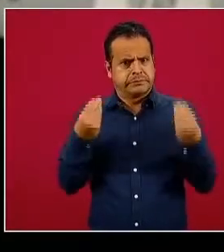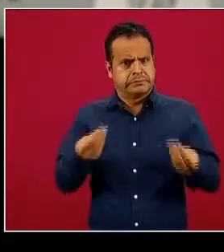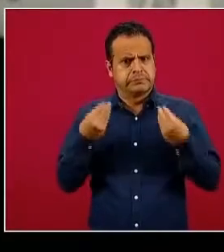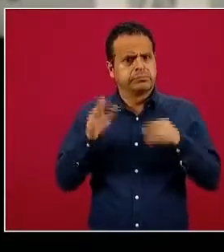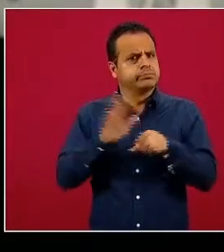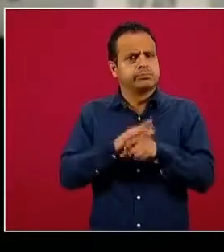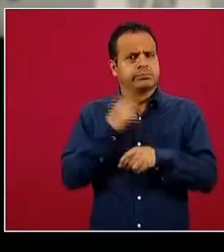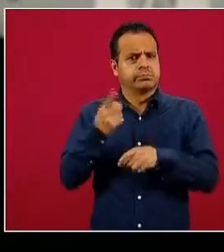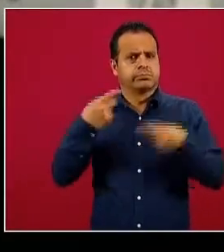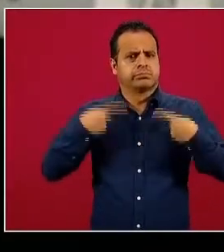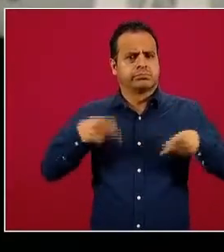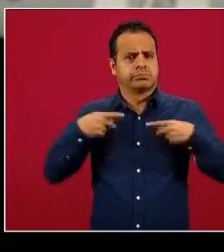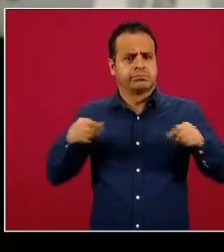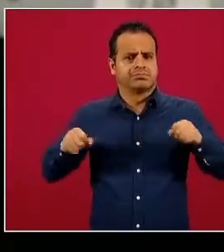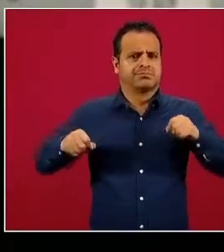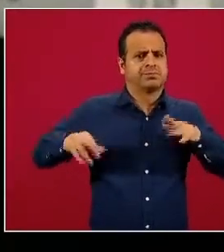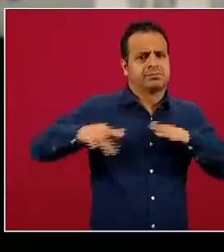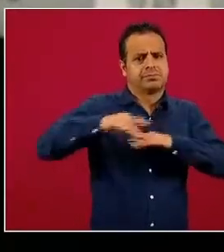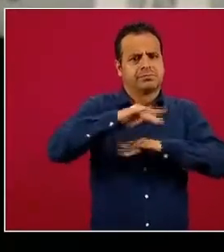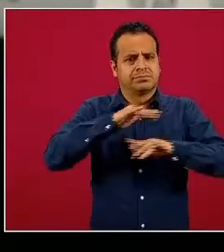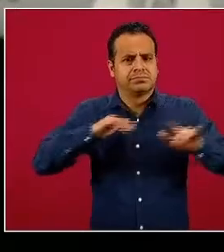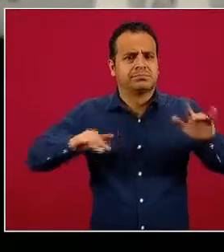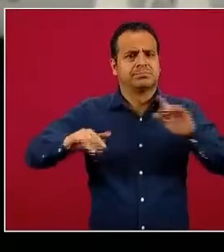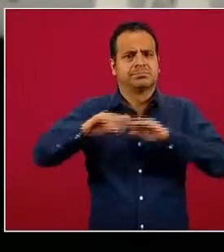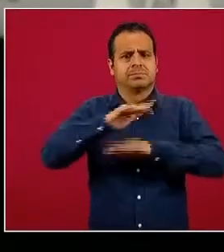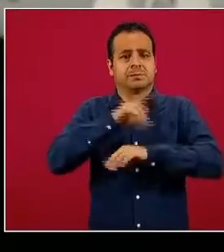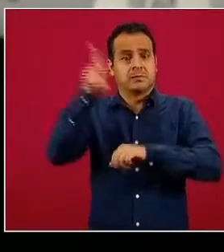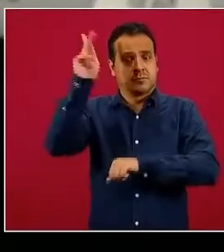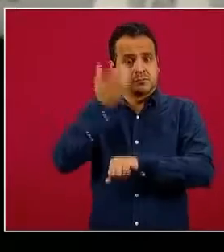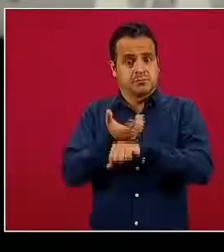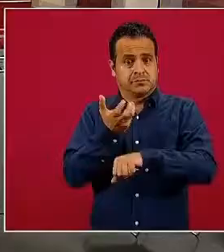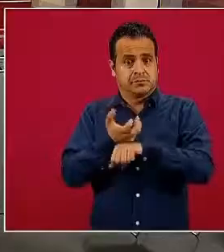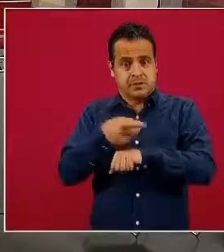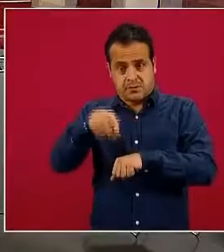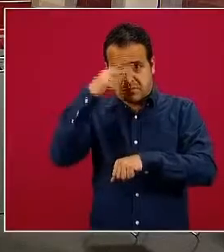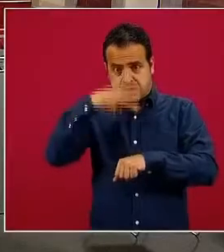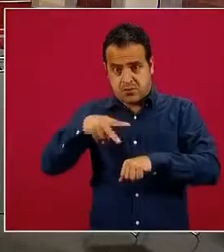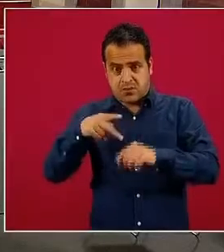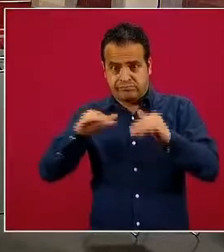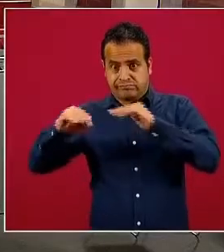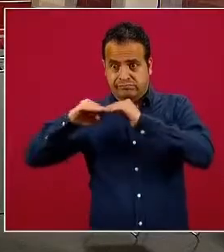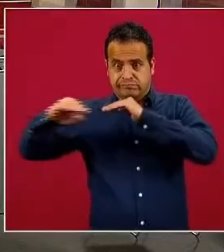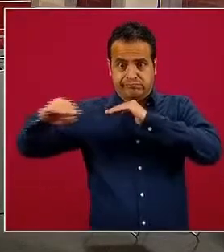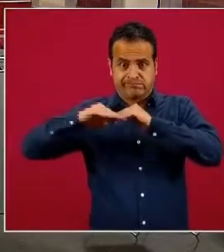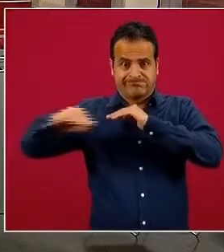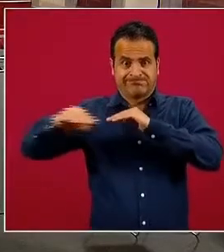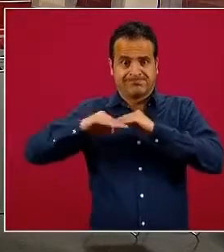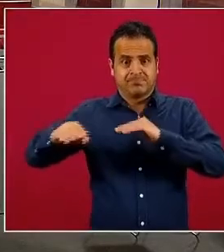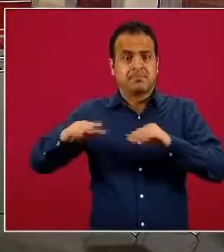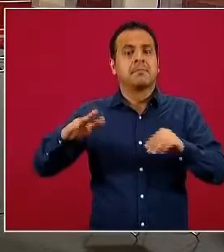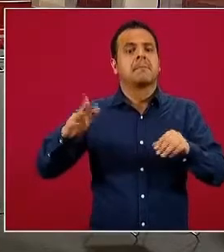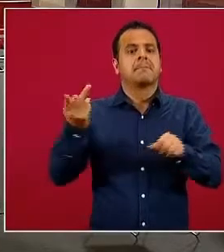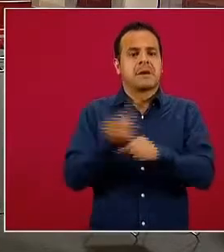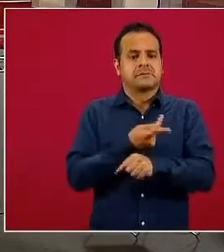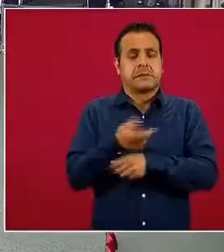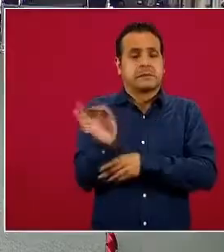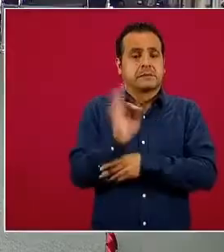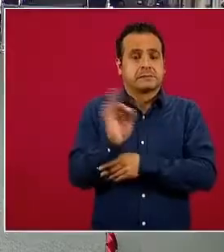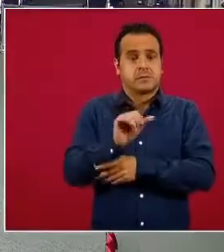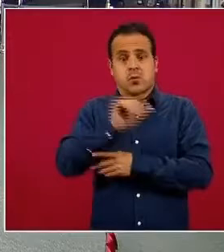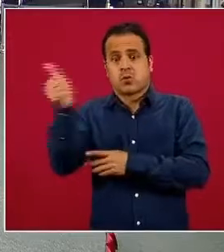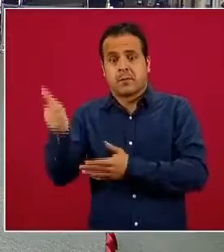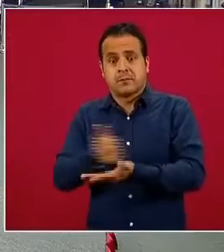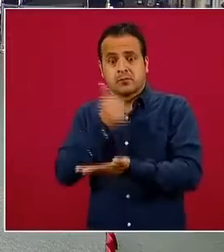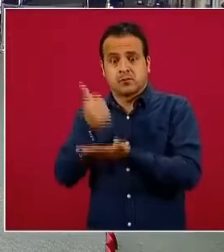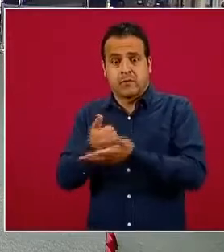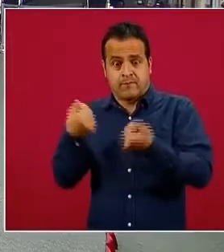que existe entre las personas de ambos lados de la frontera. Entonces, si se pueden llegar a presentar situaciones así en otras ciudades fronterizas, ¿y qué hacer para